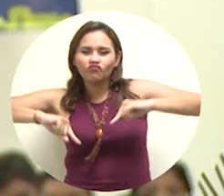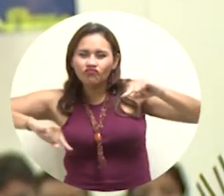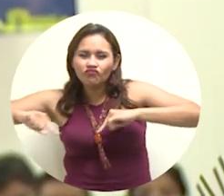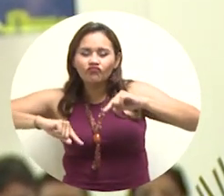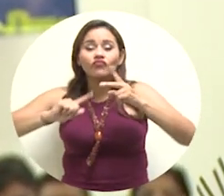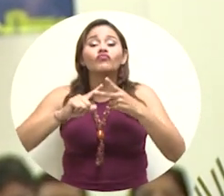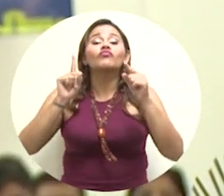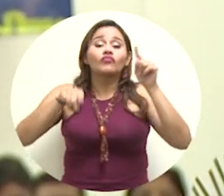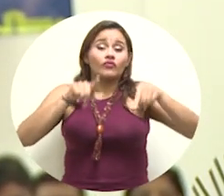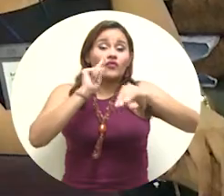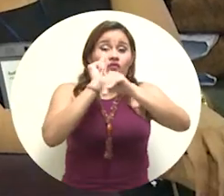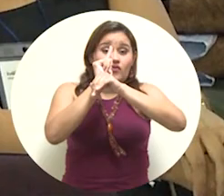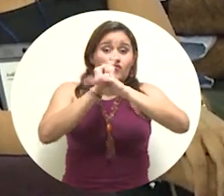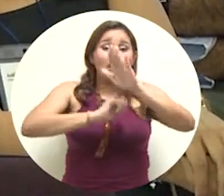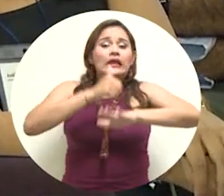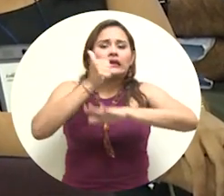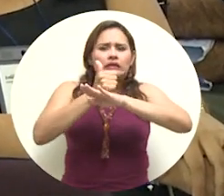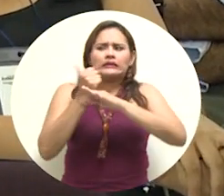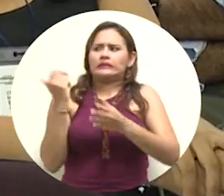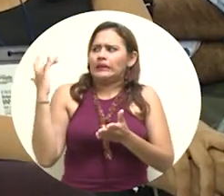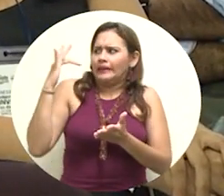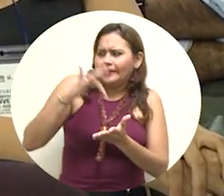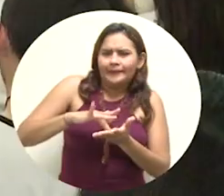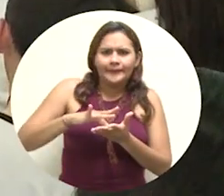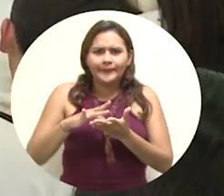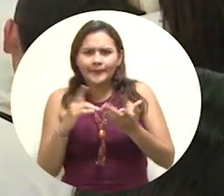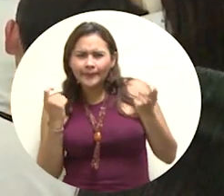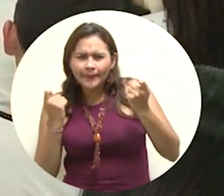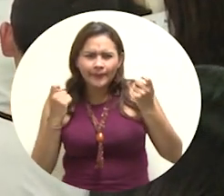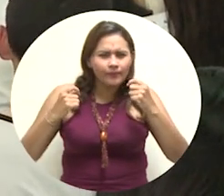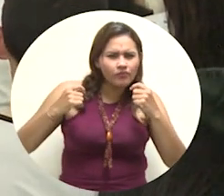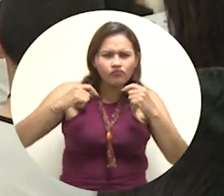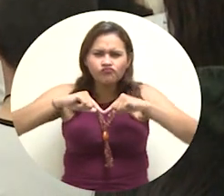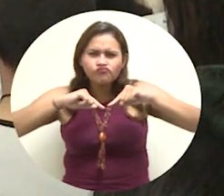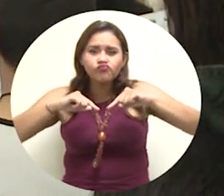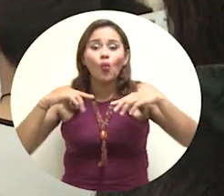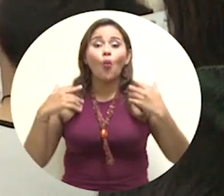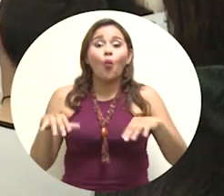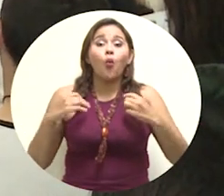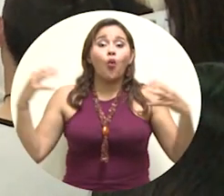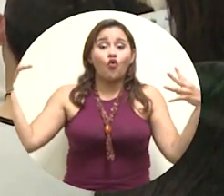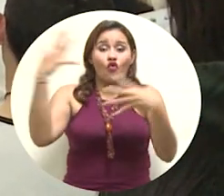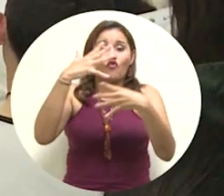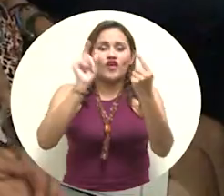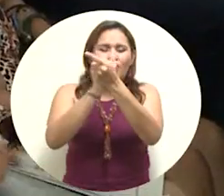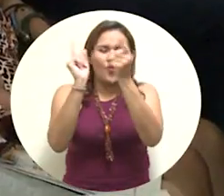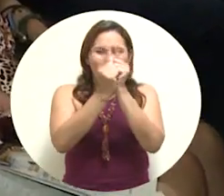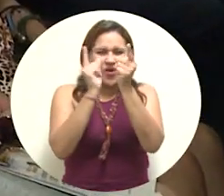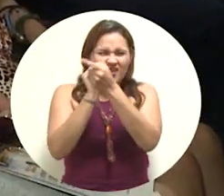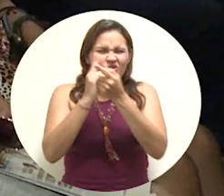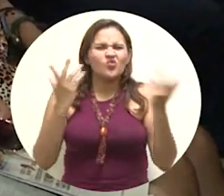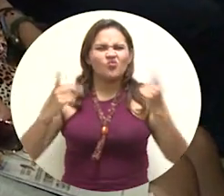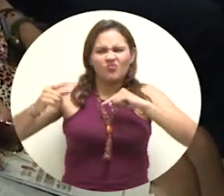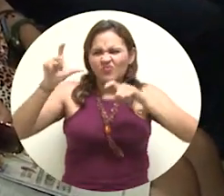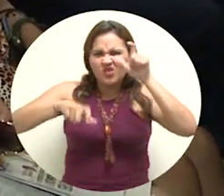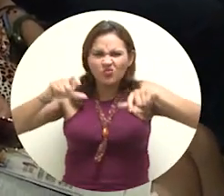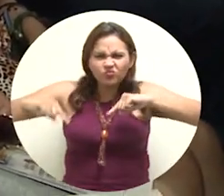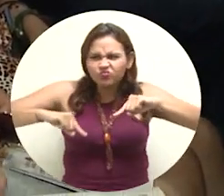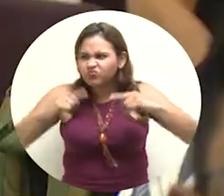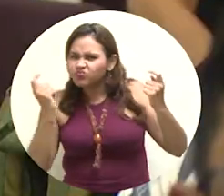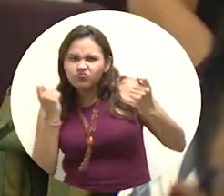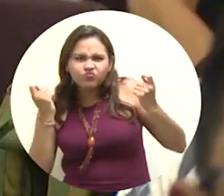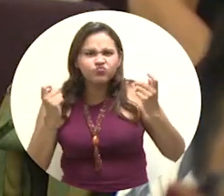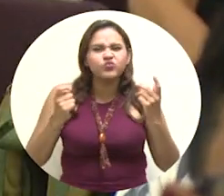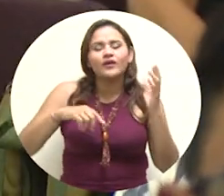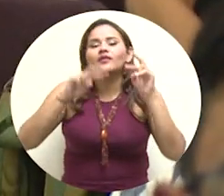distintas instituciones, la Alma Mater celebró el 9º Encuentro Internacional de Administradores de Investigación, el cual integró